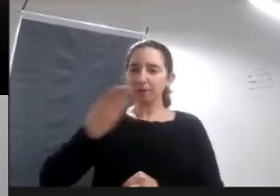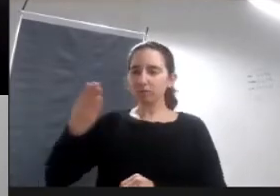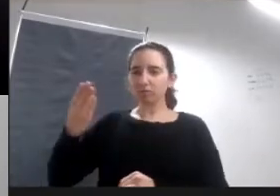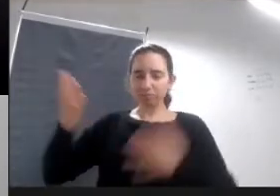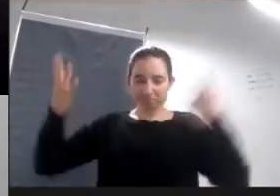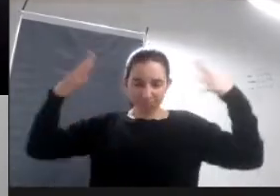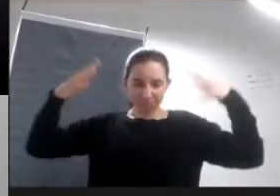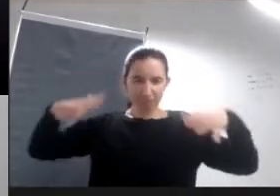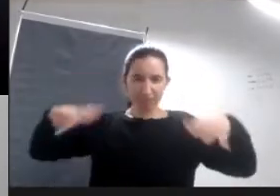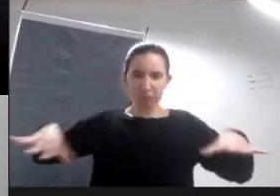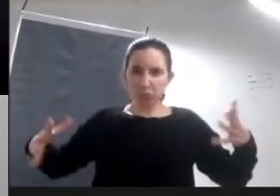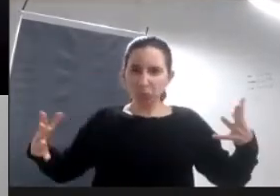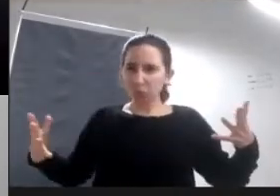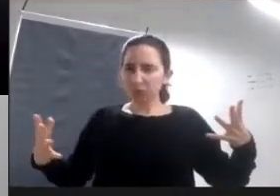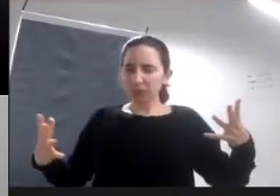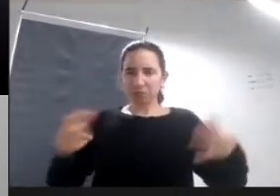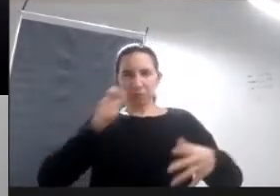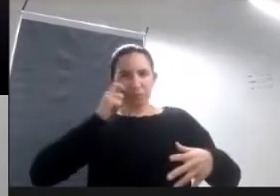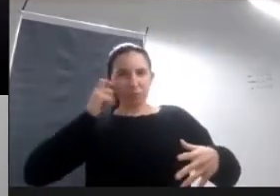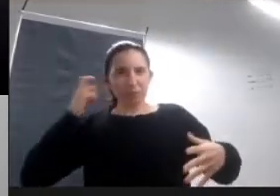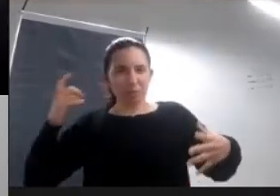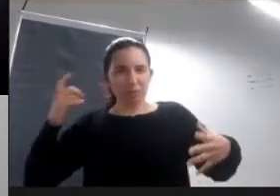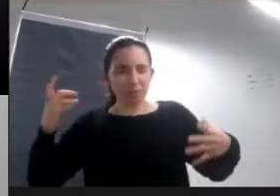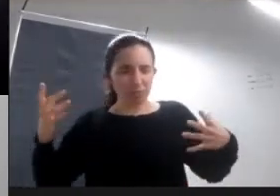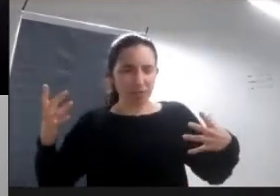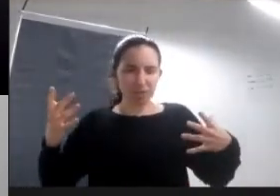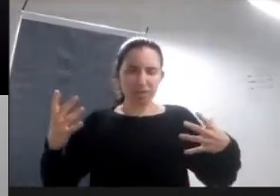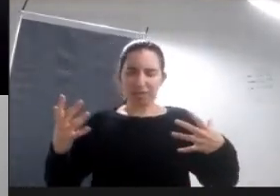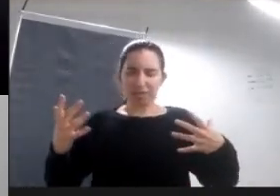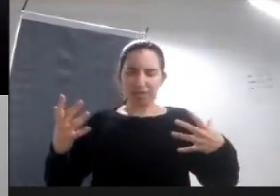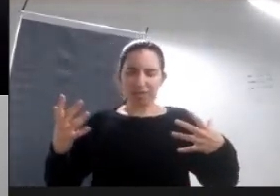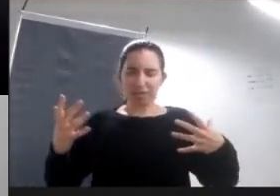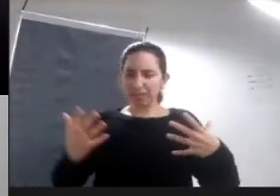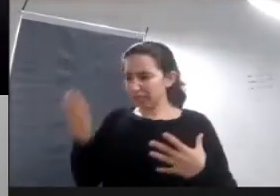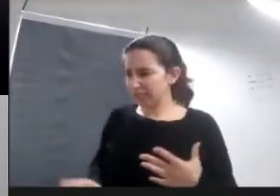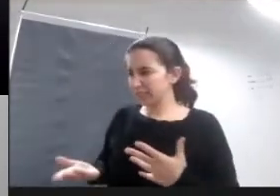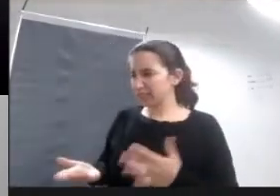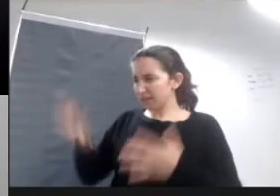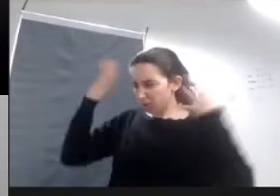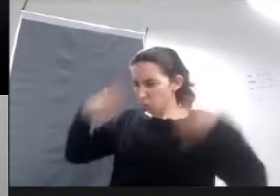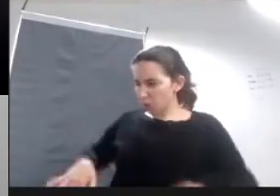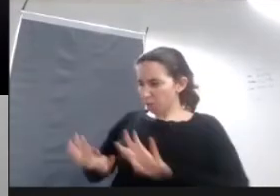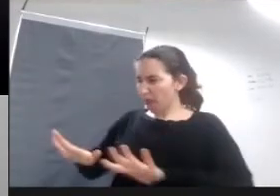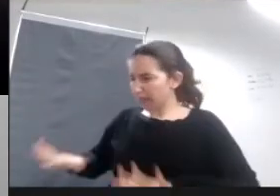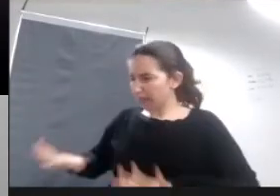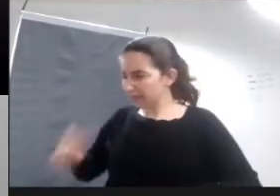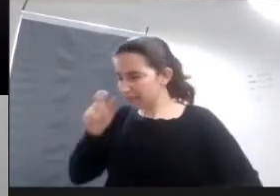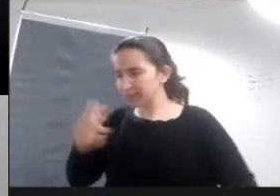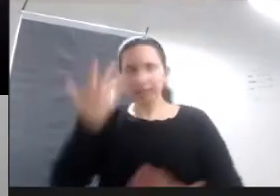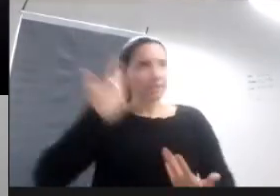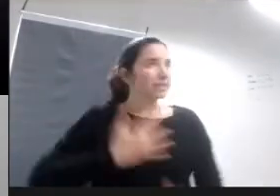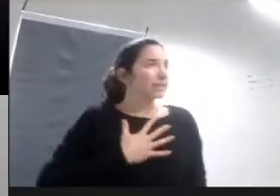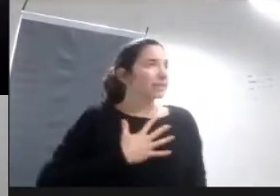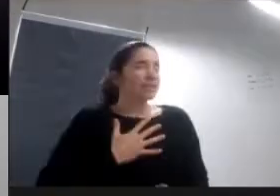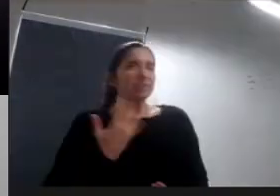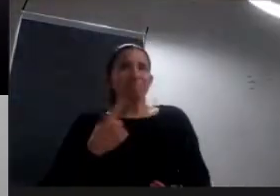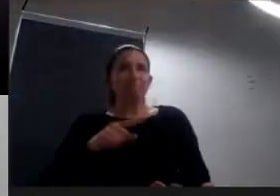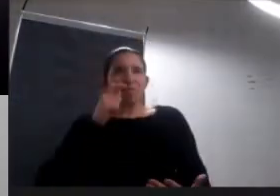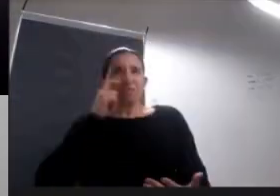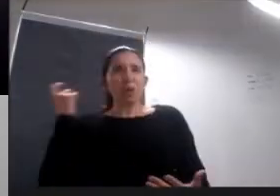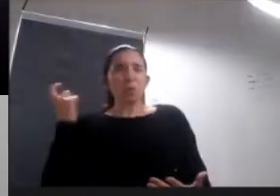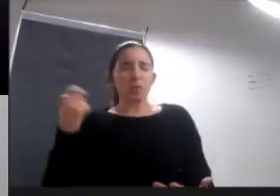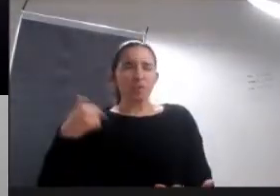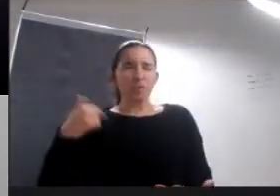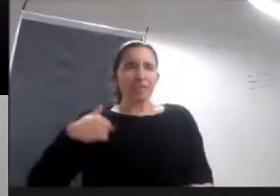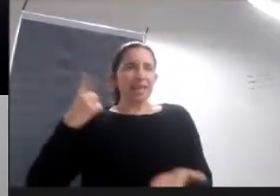rodea a los cuerpos intersex hace que sea muy difícil que las personas tomen decisiones de manera